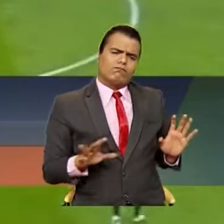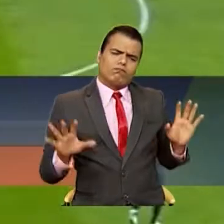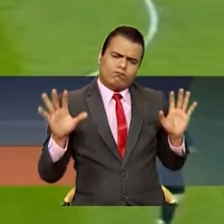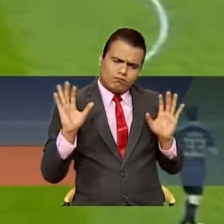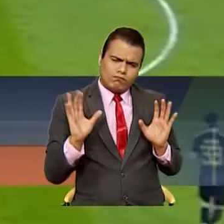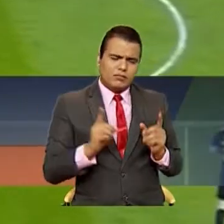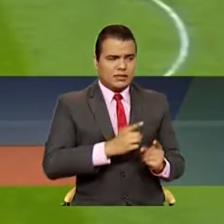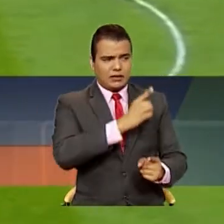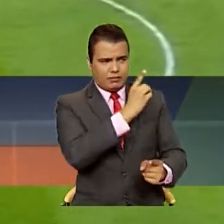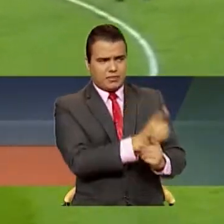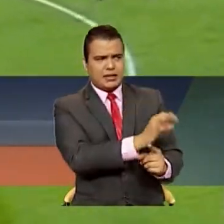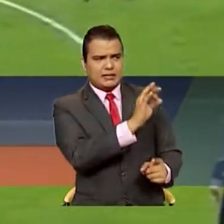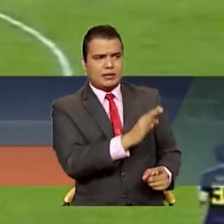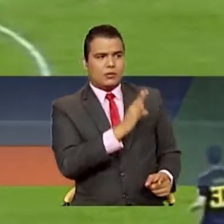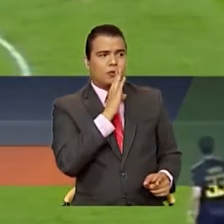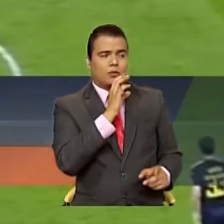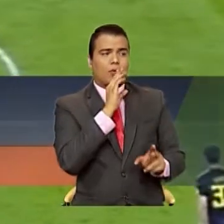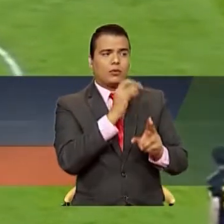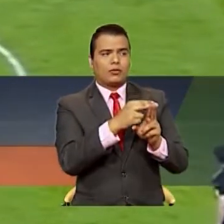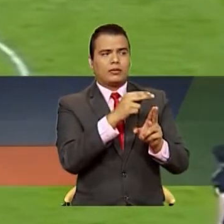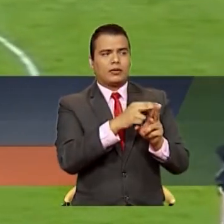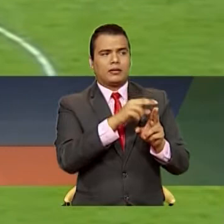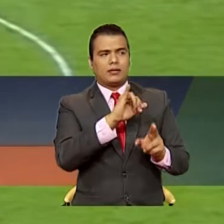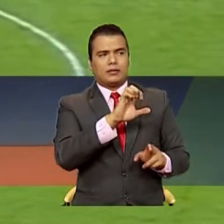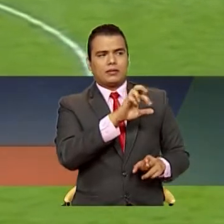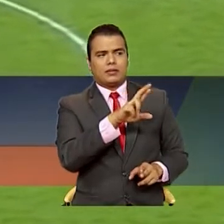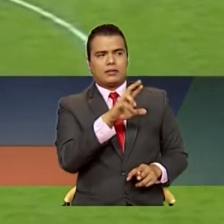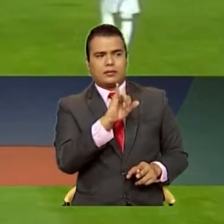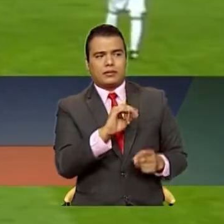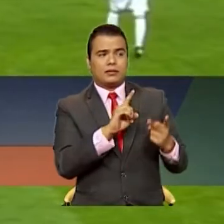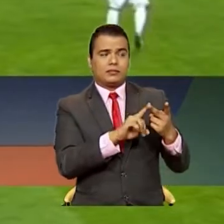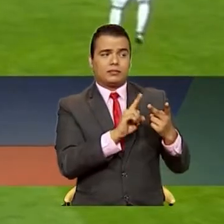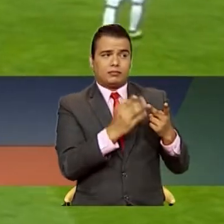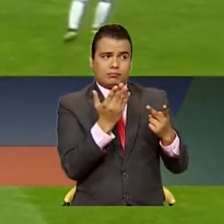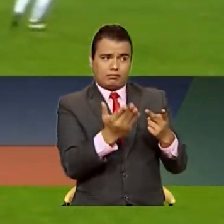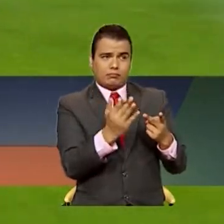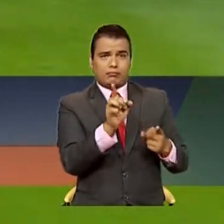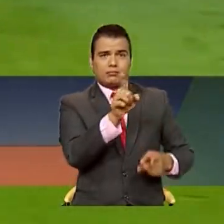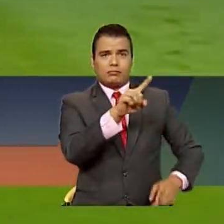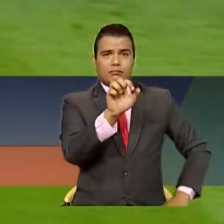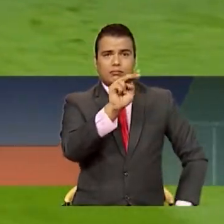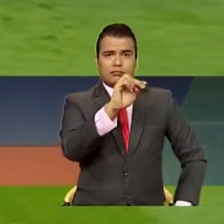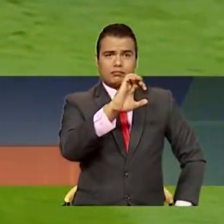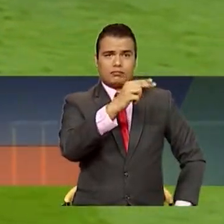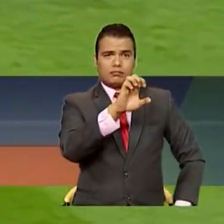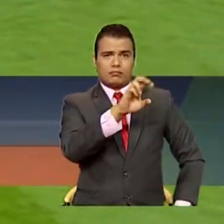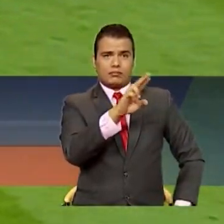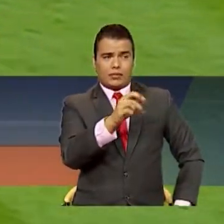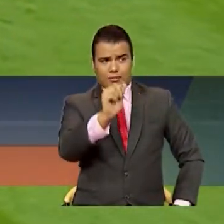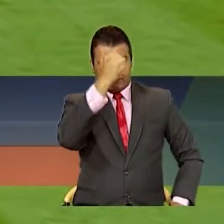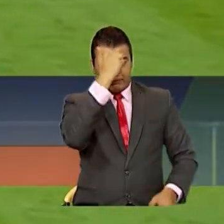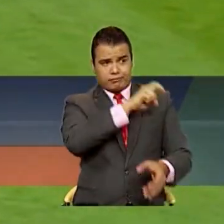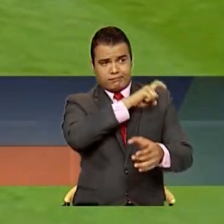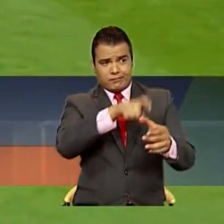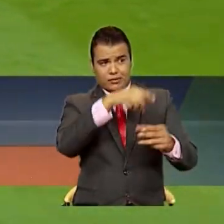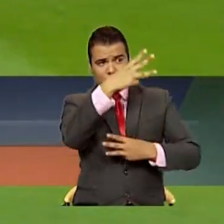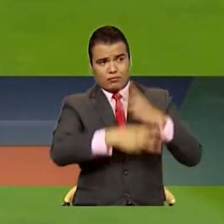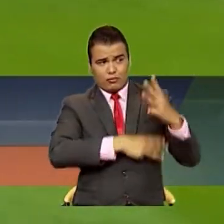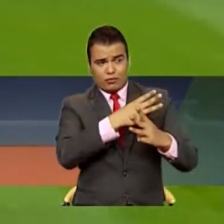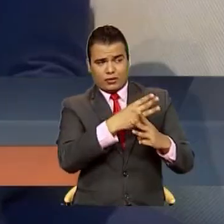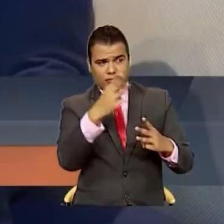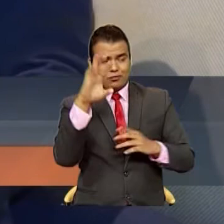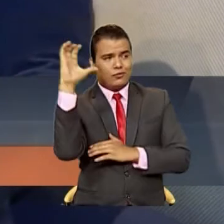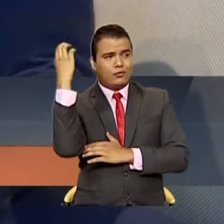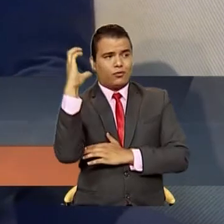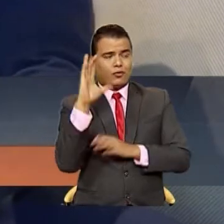a hacer realidad. Jerry Mina, Davinson Sánchez, Davinson Sánchez, Jerry Mina en la titular de Selección Colombia en un Mundial.